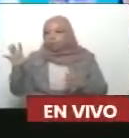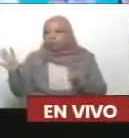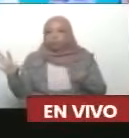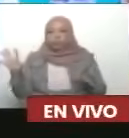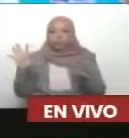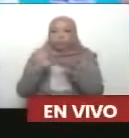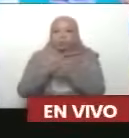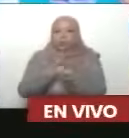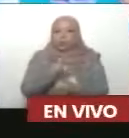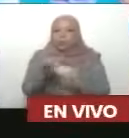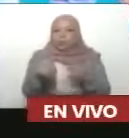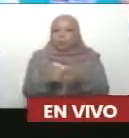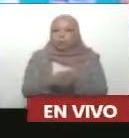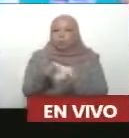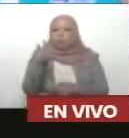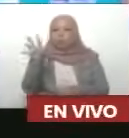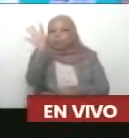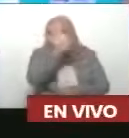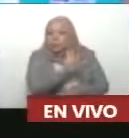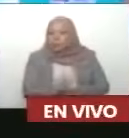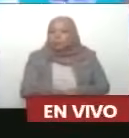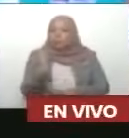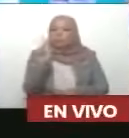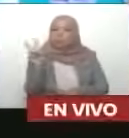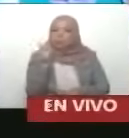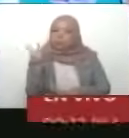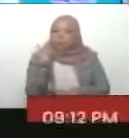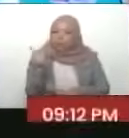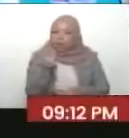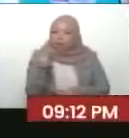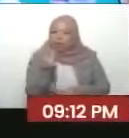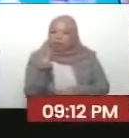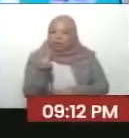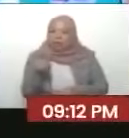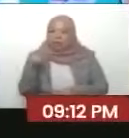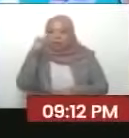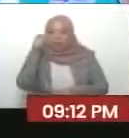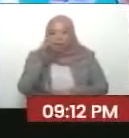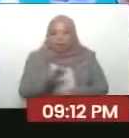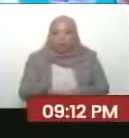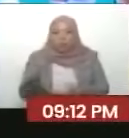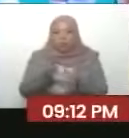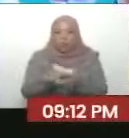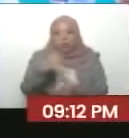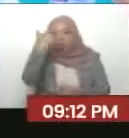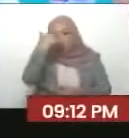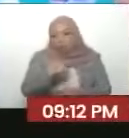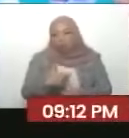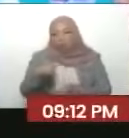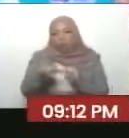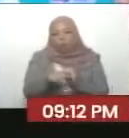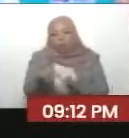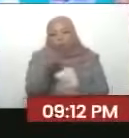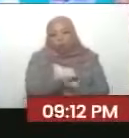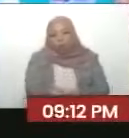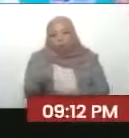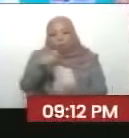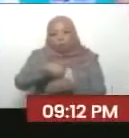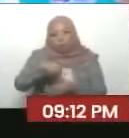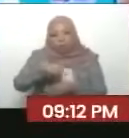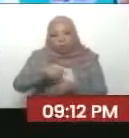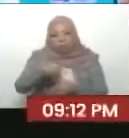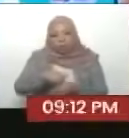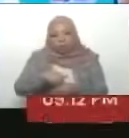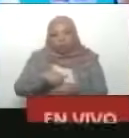Génesis, todos tienen que hacer una campaña para que la gente se ubique. ¿Dónde votar? Y